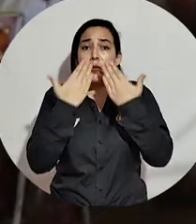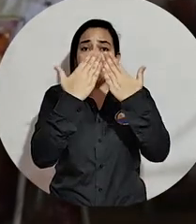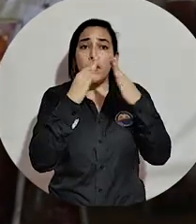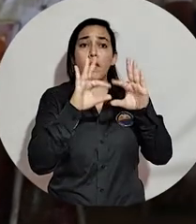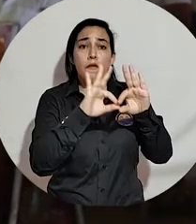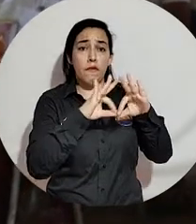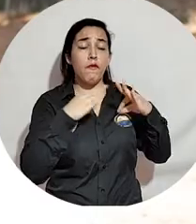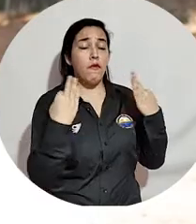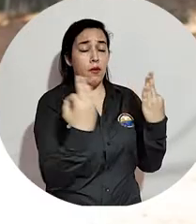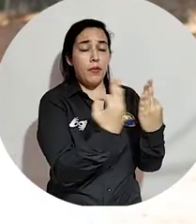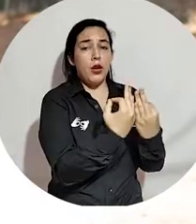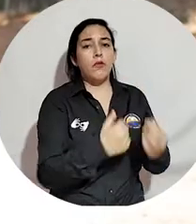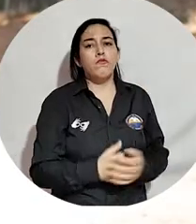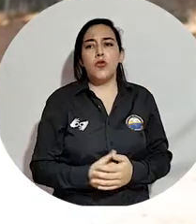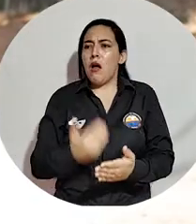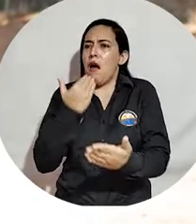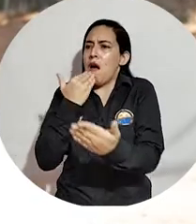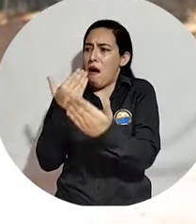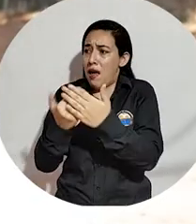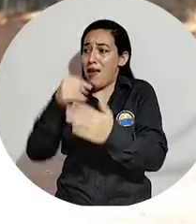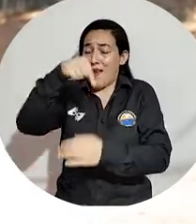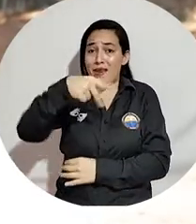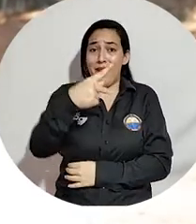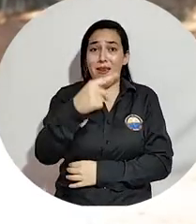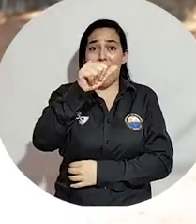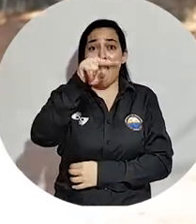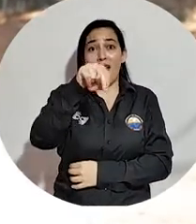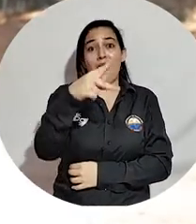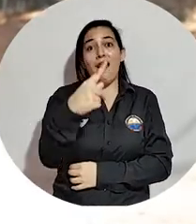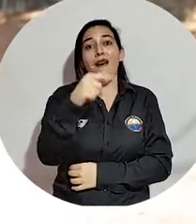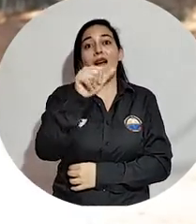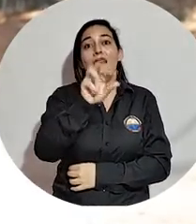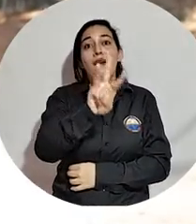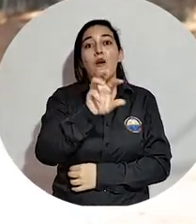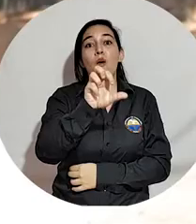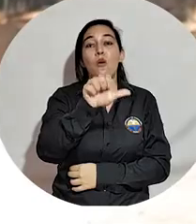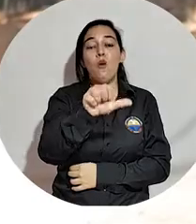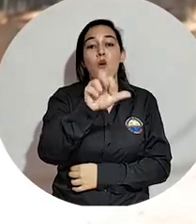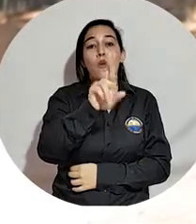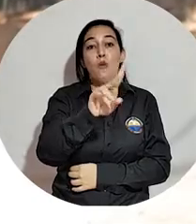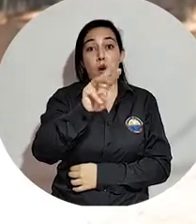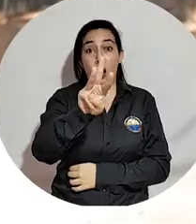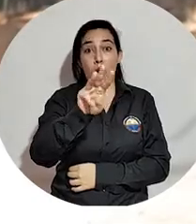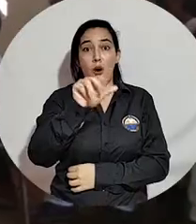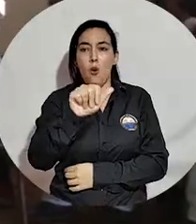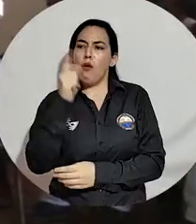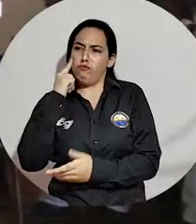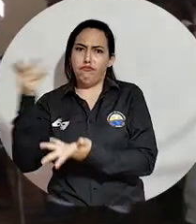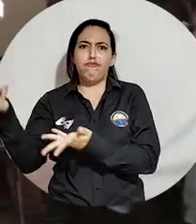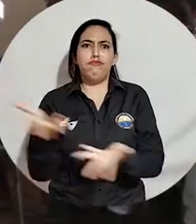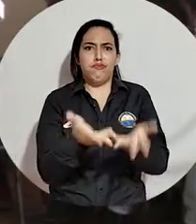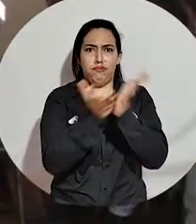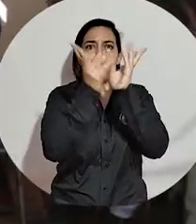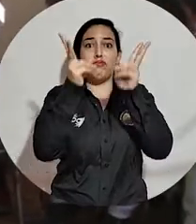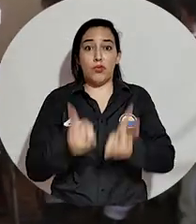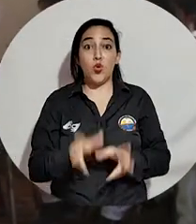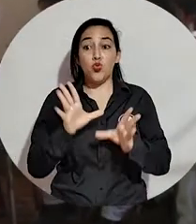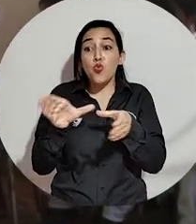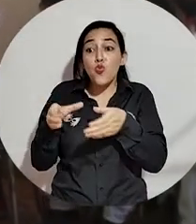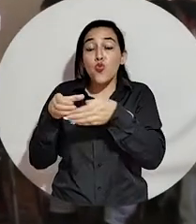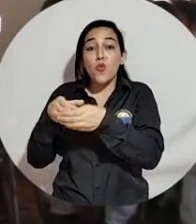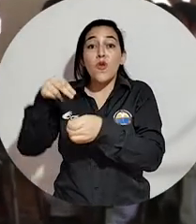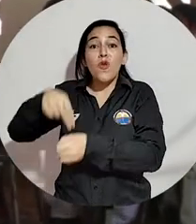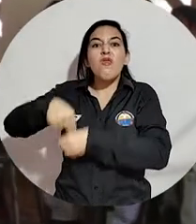beneficio para las familias. Muchas gracias, y aquí en Cancahuarúa siempre bienvenidos a los estudiantes. Los residentes del